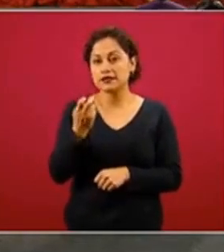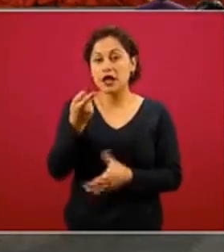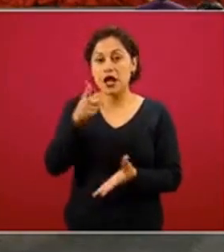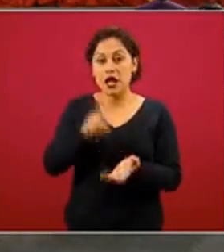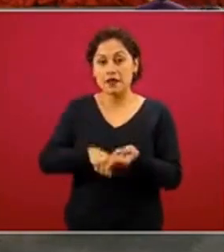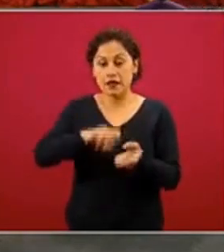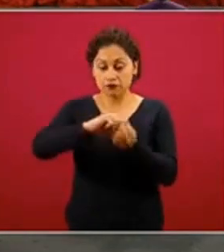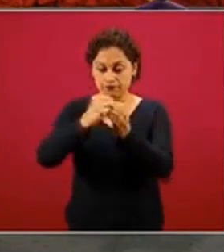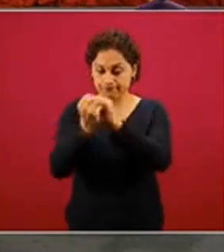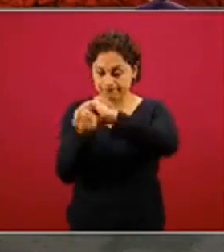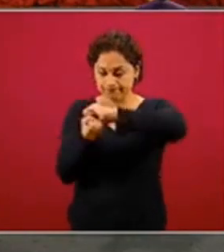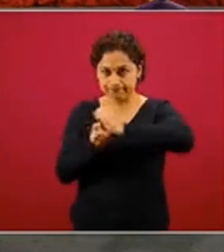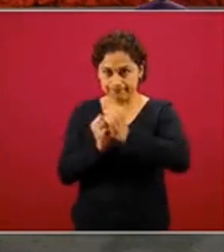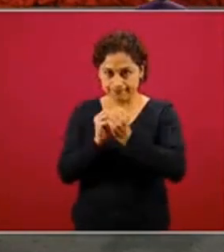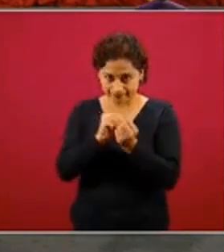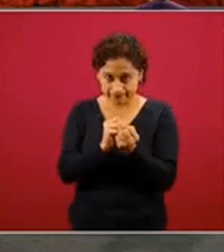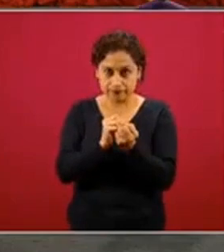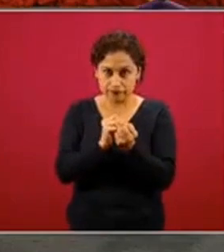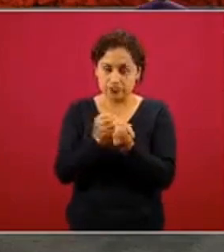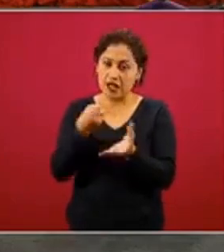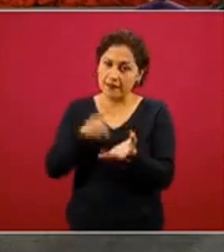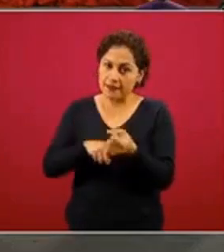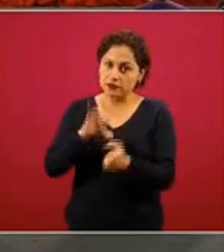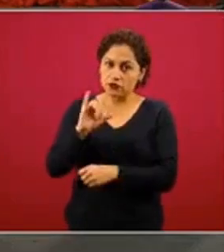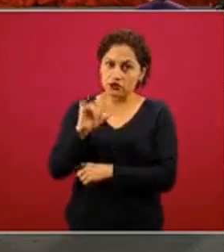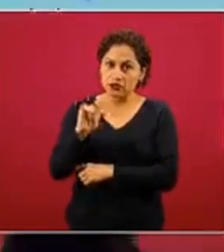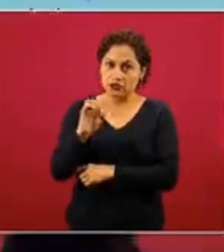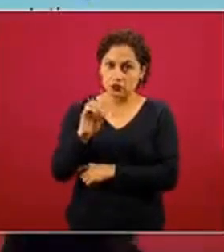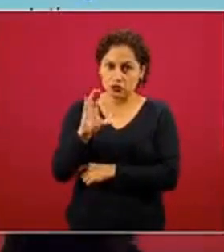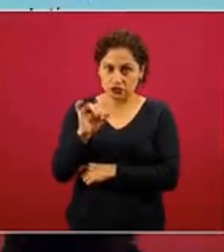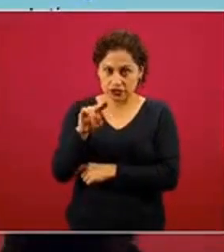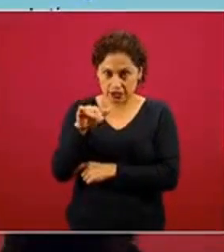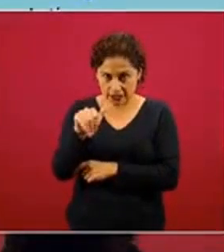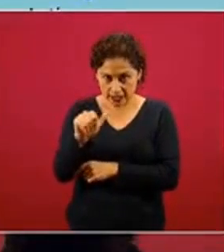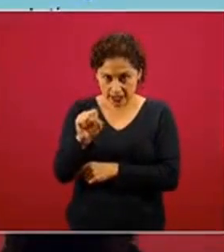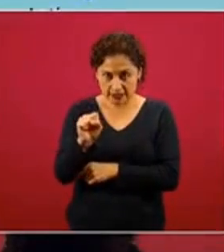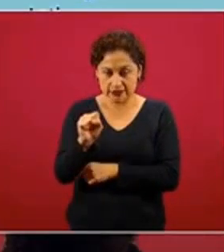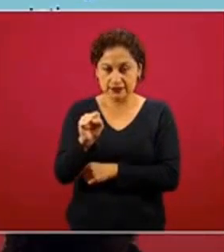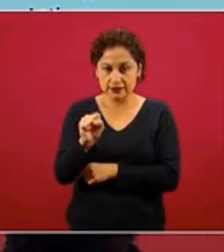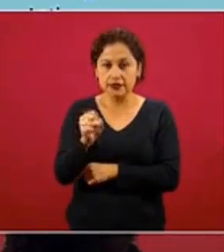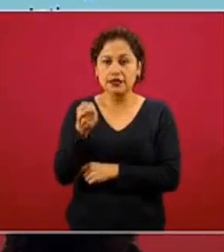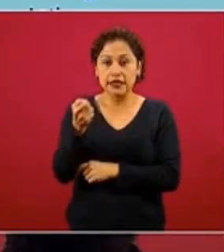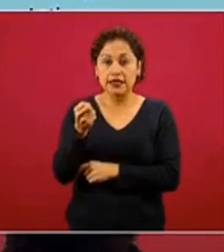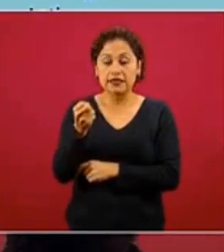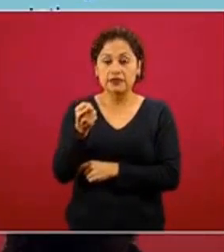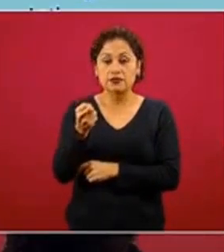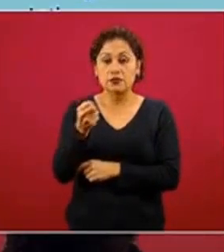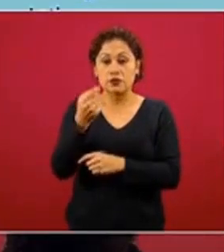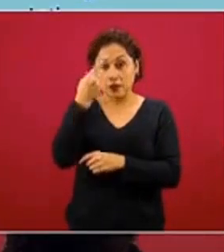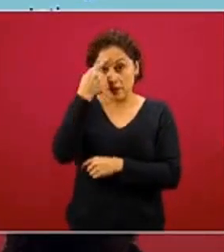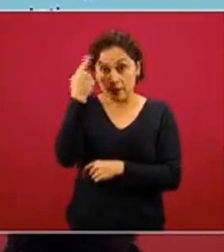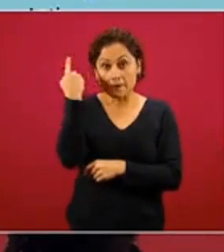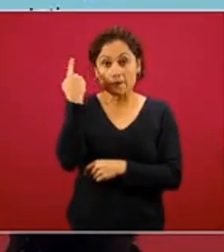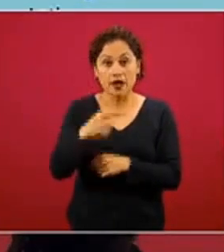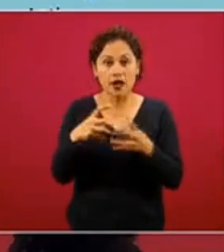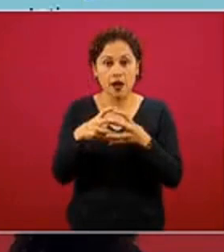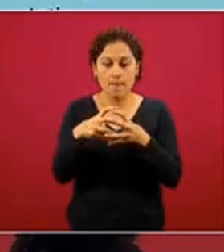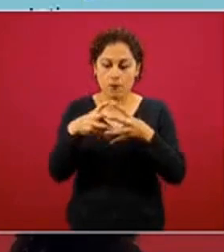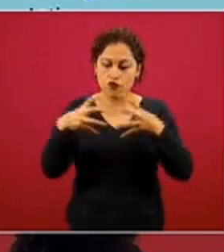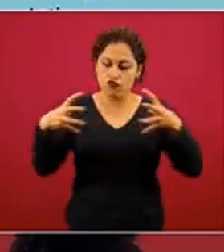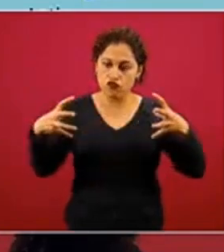de las citocinas, que son las que están dando gran inflamación, y